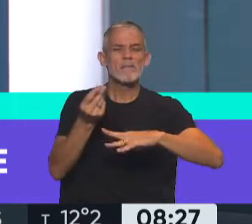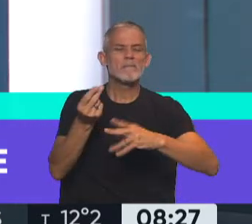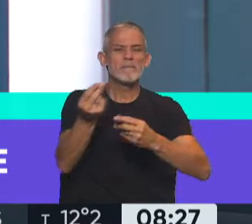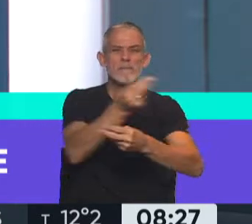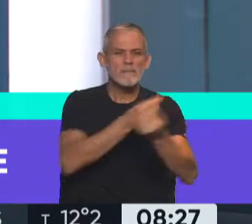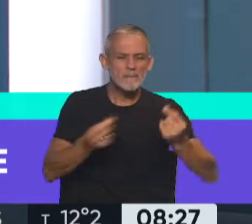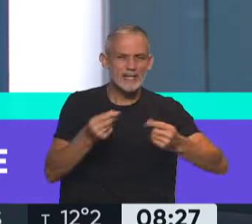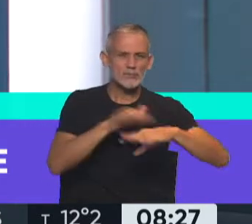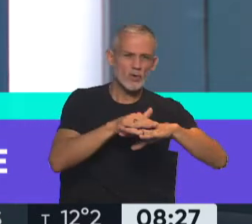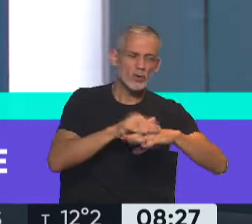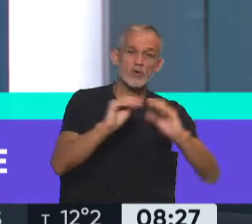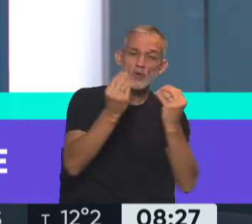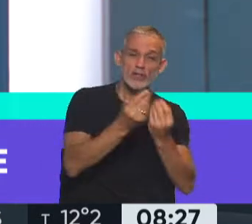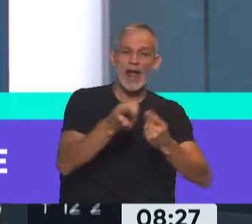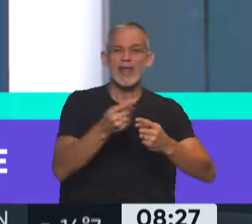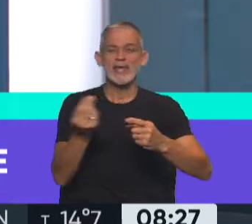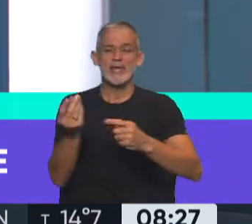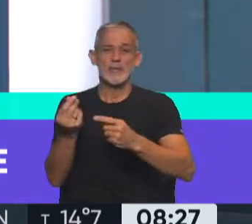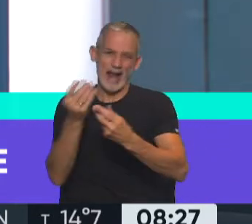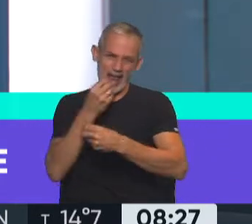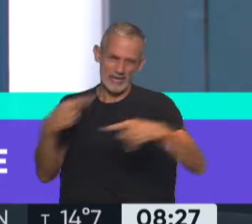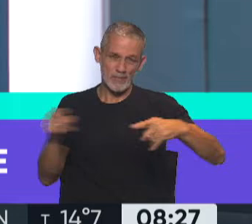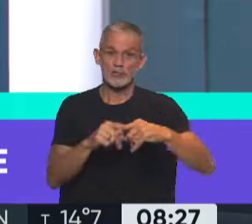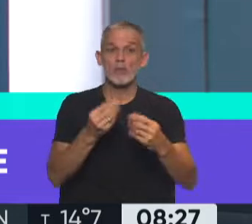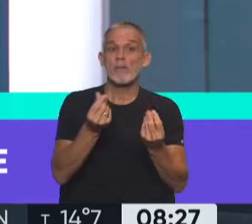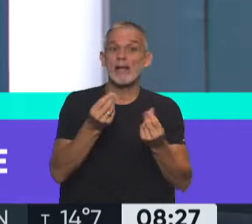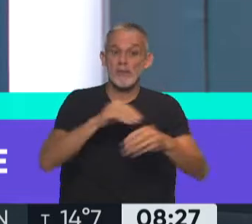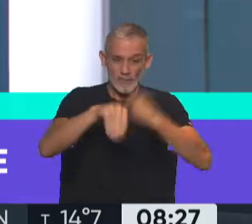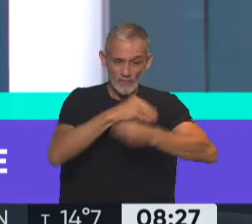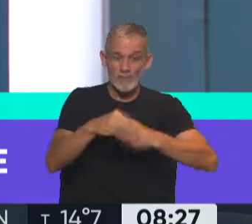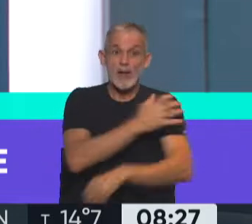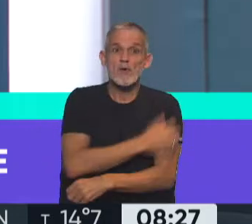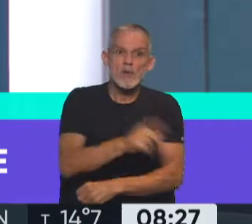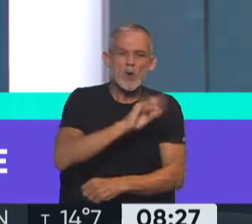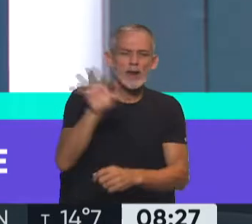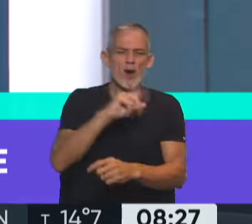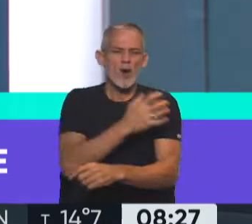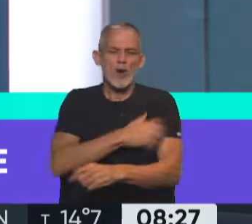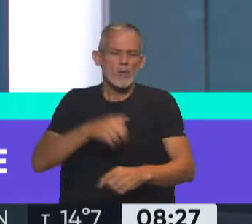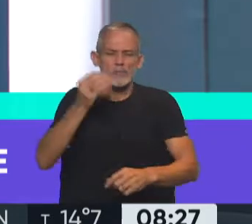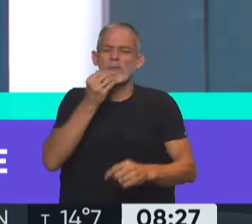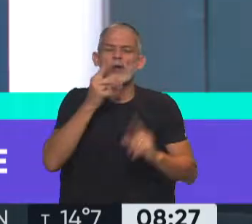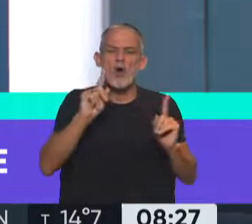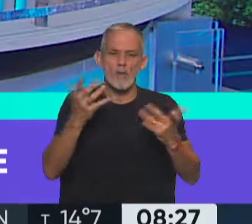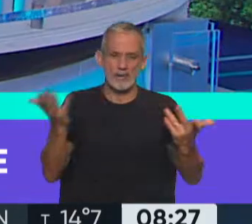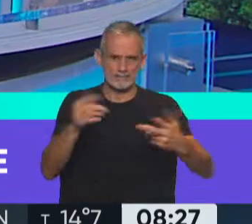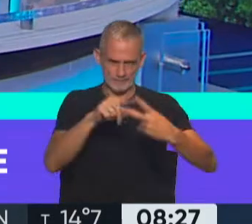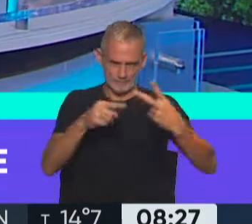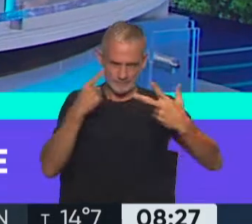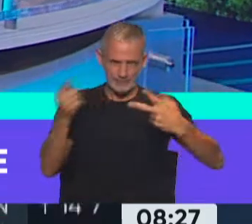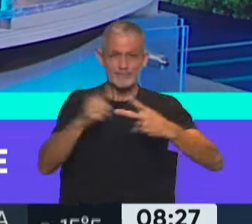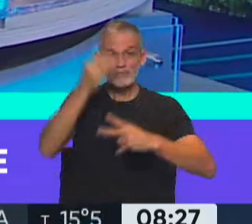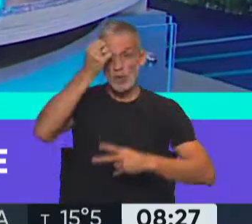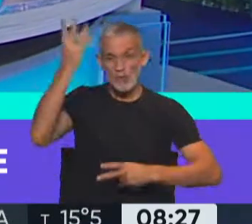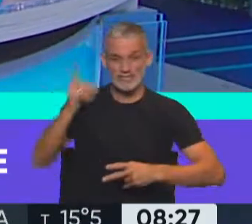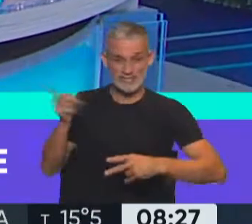total y alimentaria. Esto es, ¿cuánto dinero necesita una familia para no ser pobre o indigente? Tenemos para compartirlo, son datos oficiales